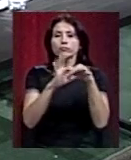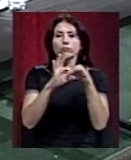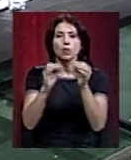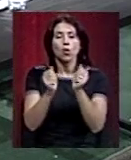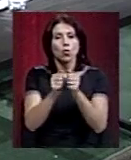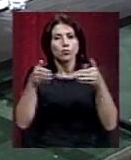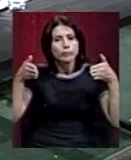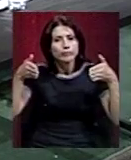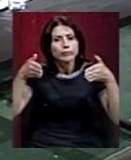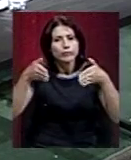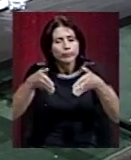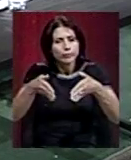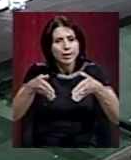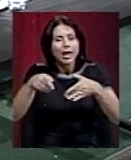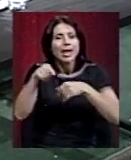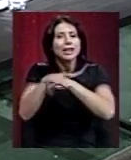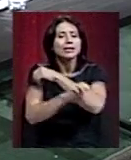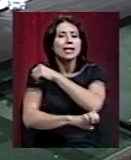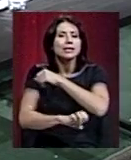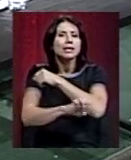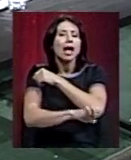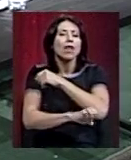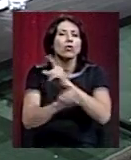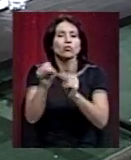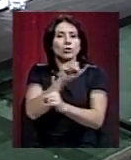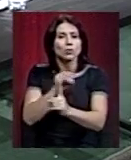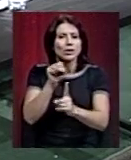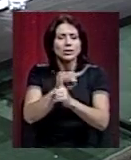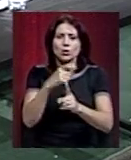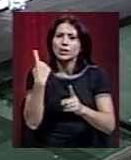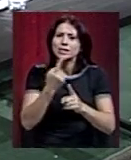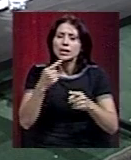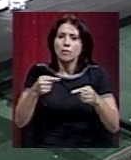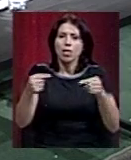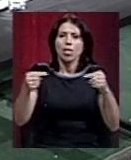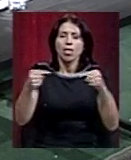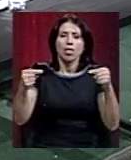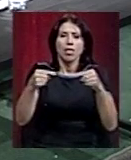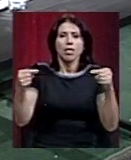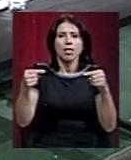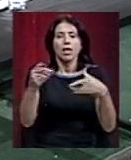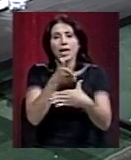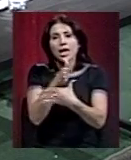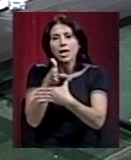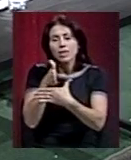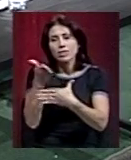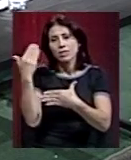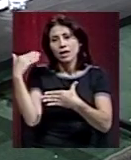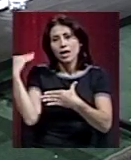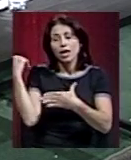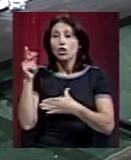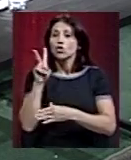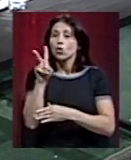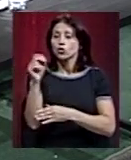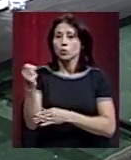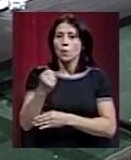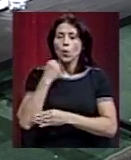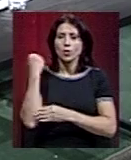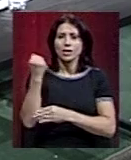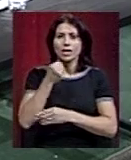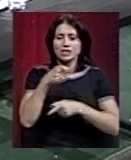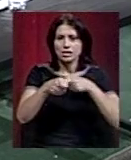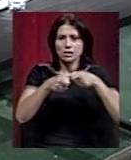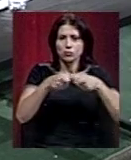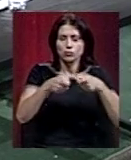ese estado de confrontación permanente entre en aquel entonces dos potencias hegemónicas, la